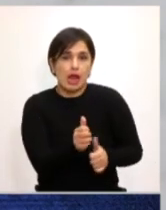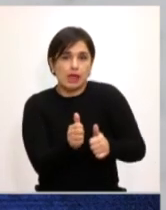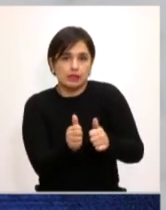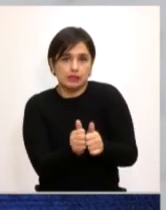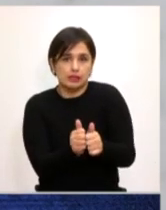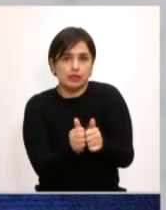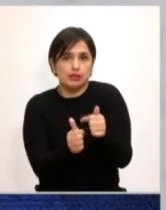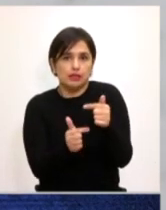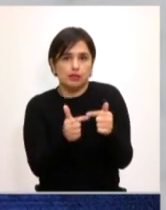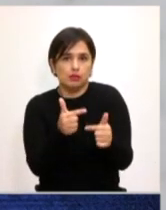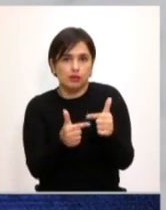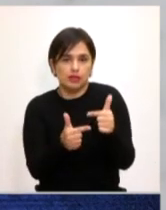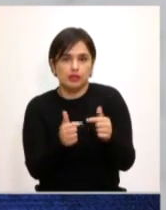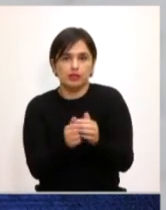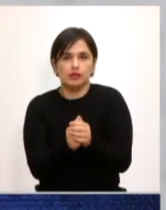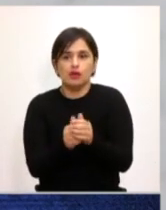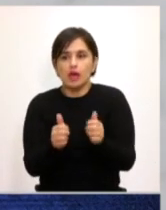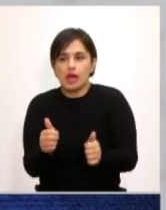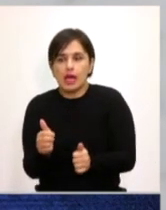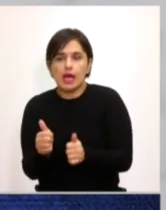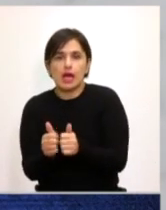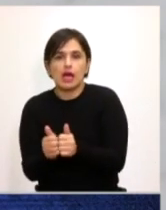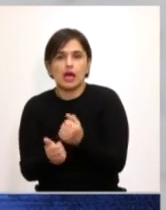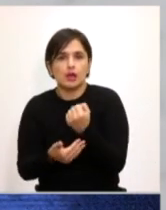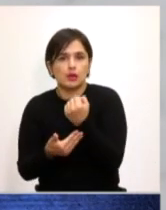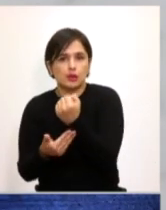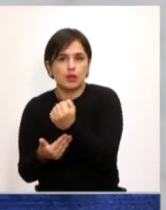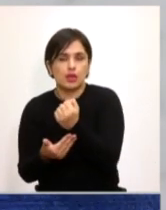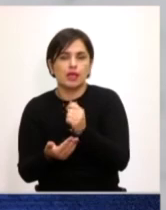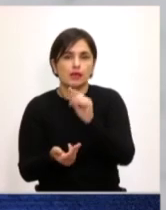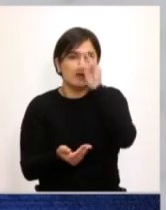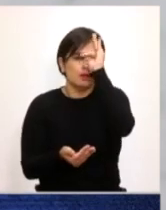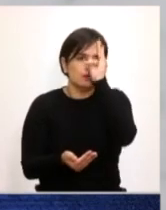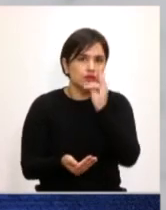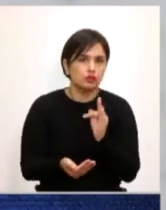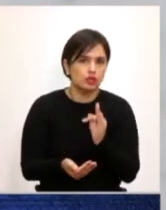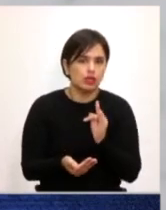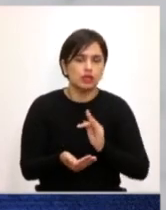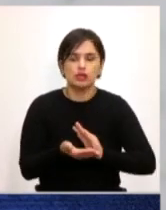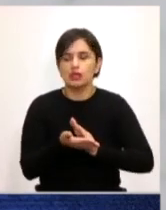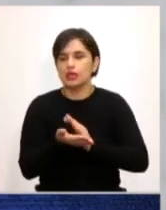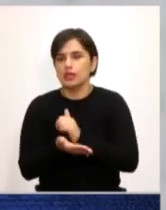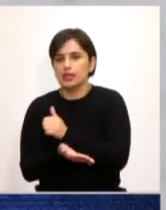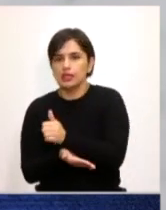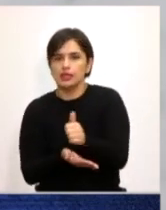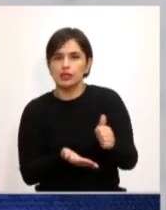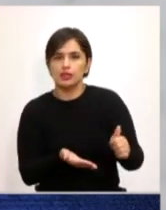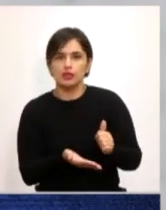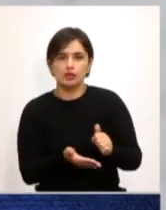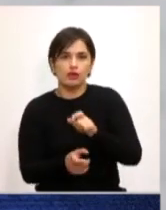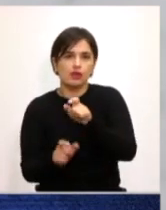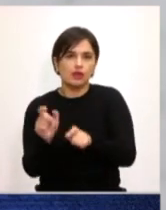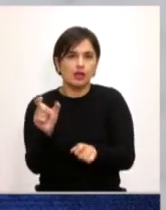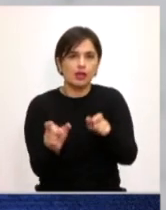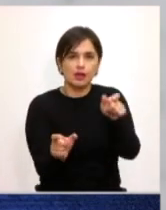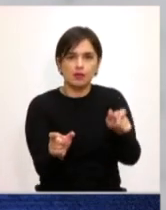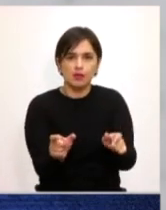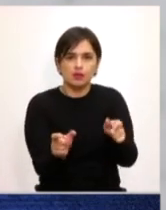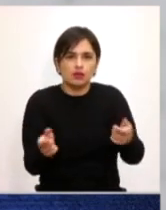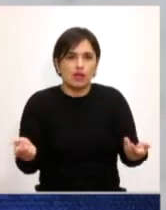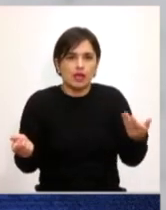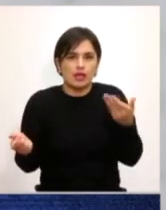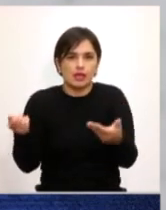parlamentarios, de asesores, de funcionarios y de todos y cada una de las personas que